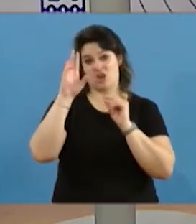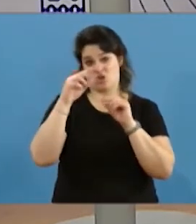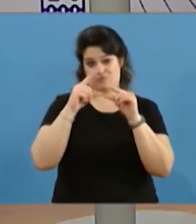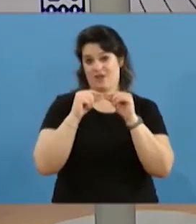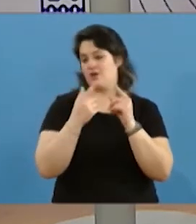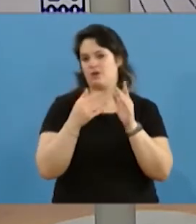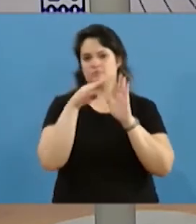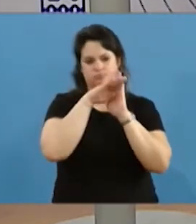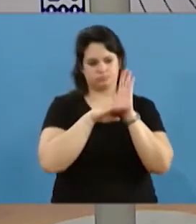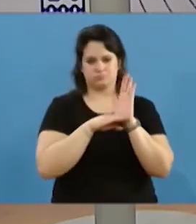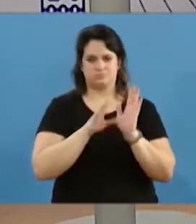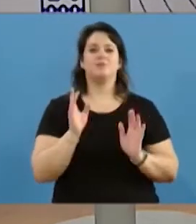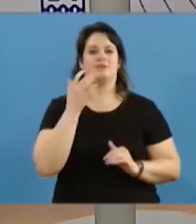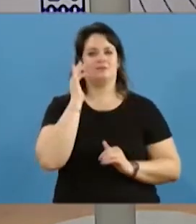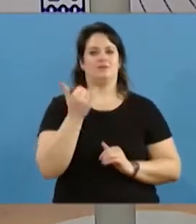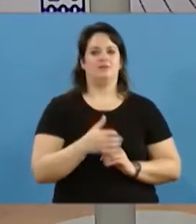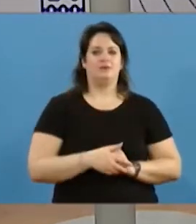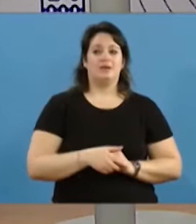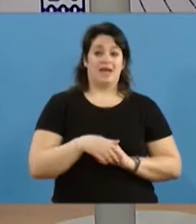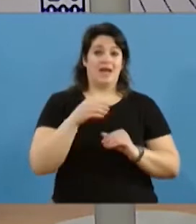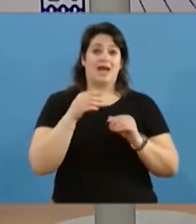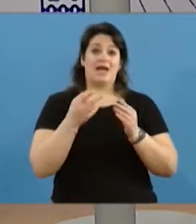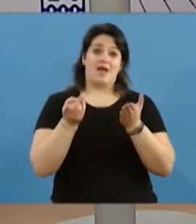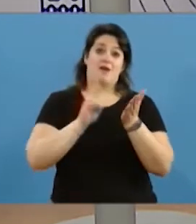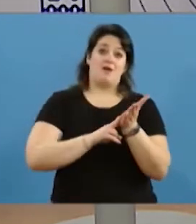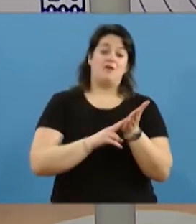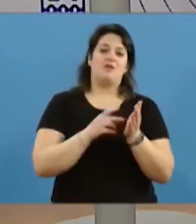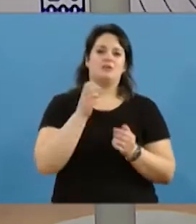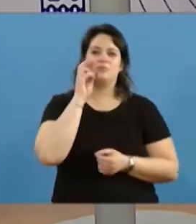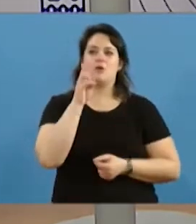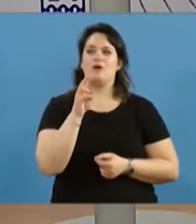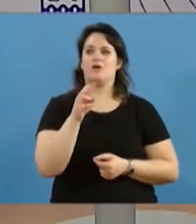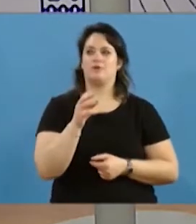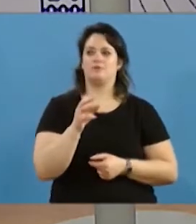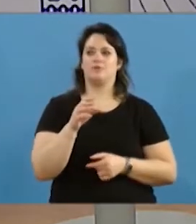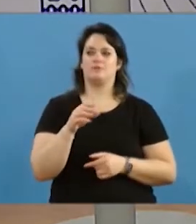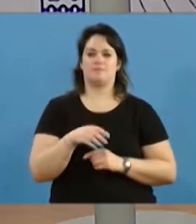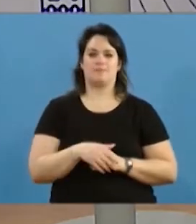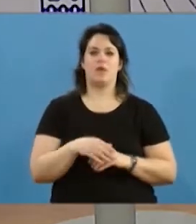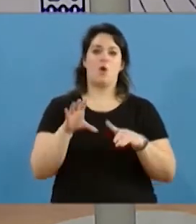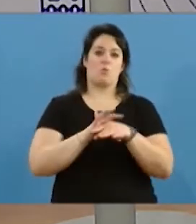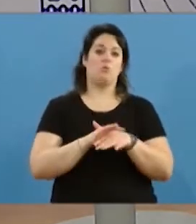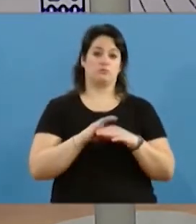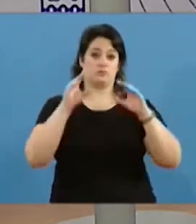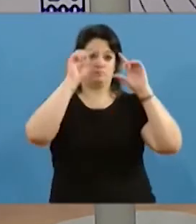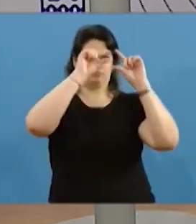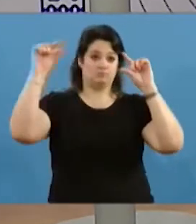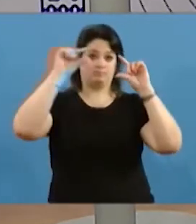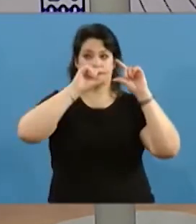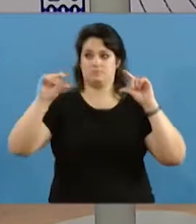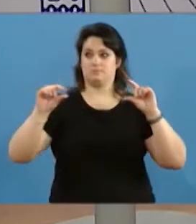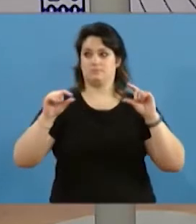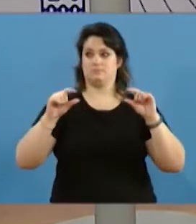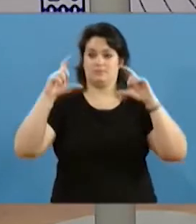estadístico. Bien. Miren esto. Uh-huh. La frecuencia absoluta la puedo ver en este. En el gráfico. Y la puedo